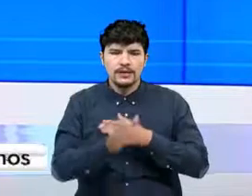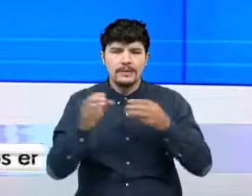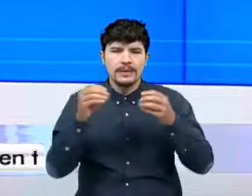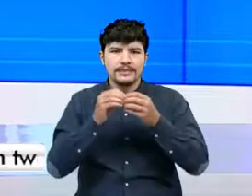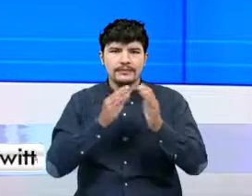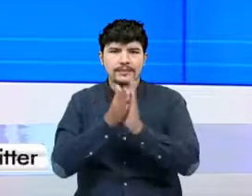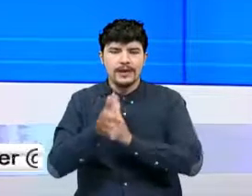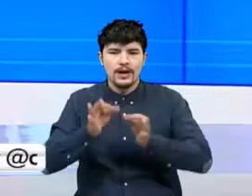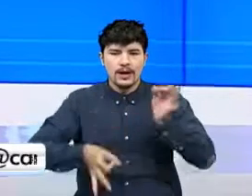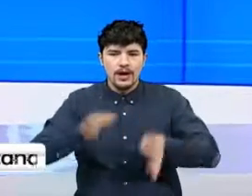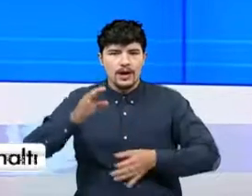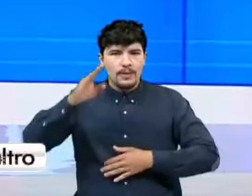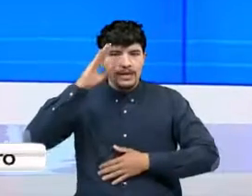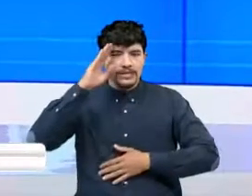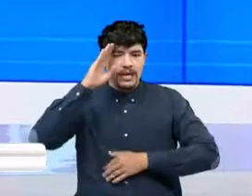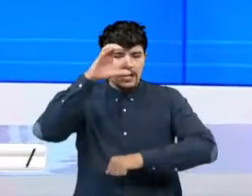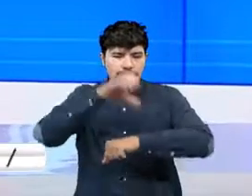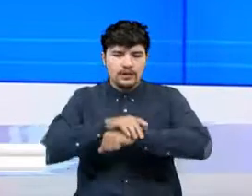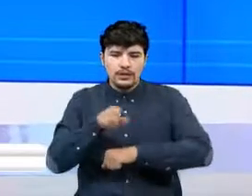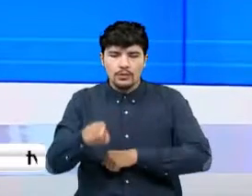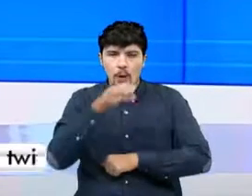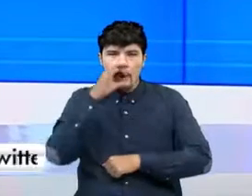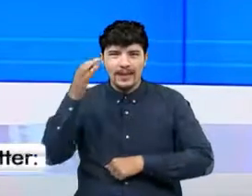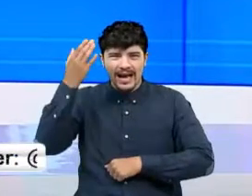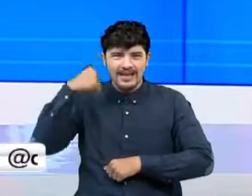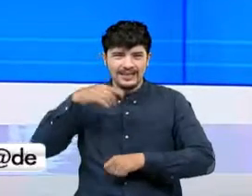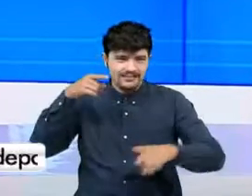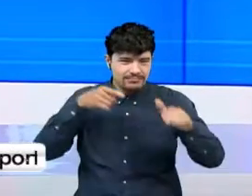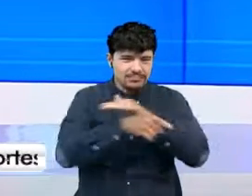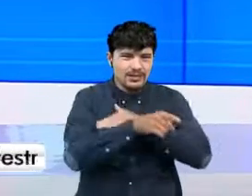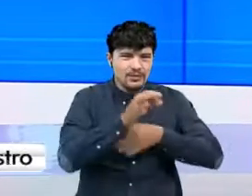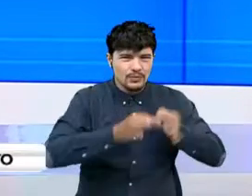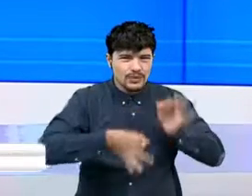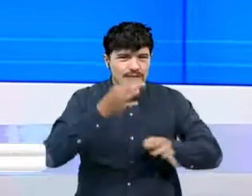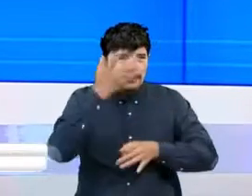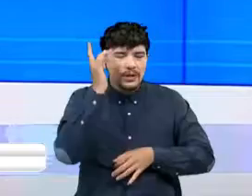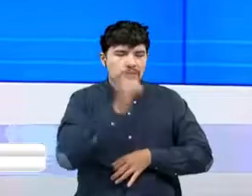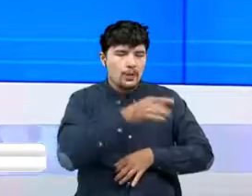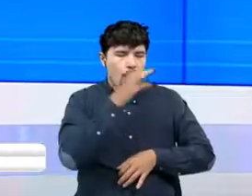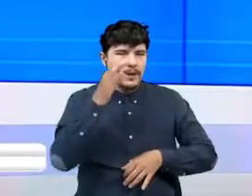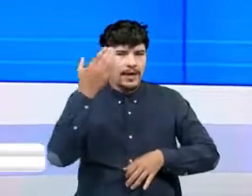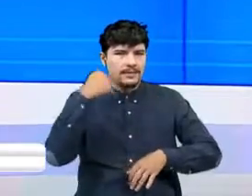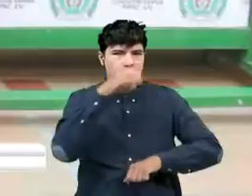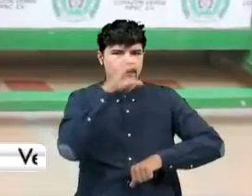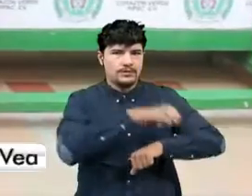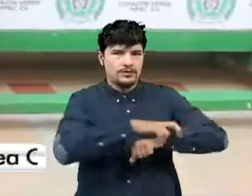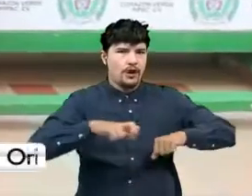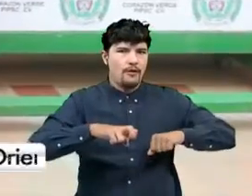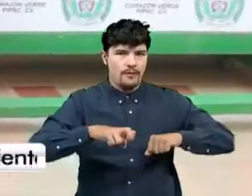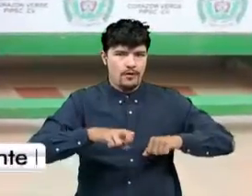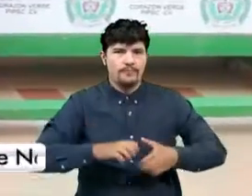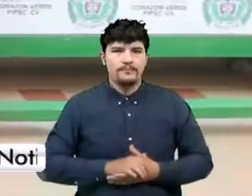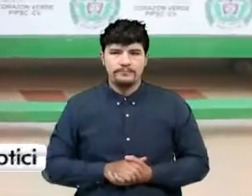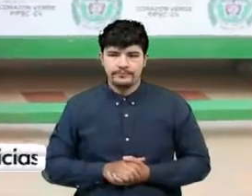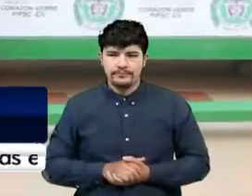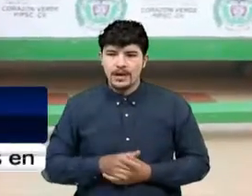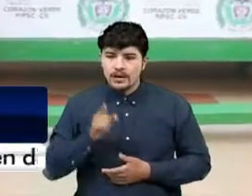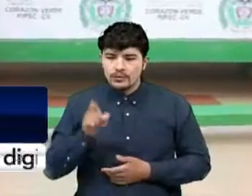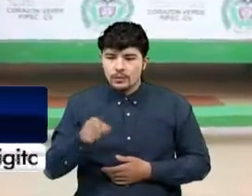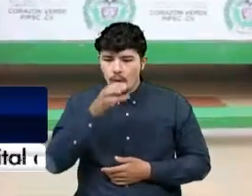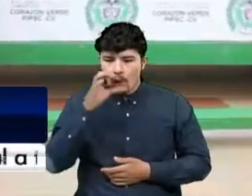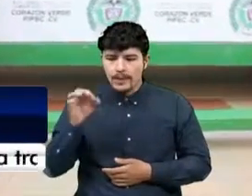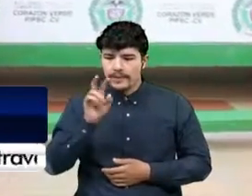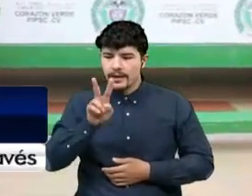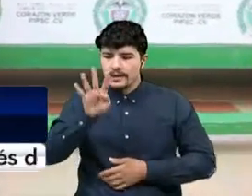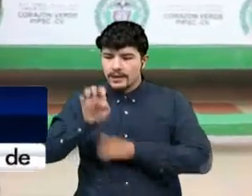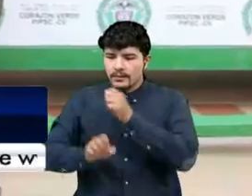Información judicial, la policía capturó a un hombre que estaba huyendo de la justicia que lo requería por hurto calificado. El hombre de 29